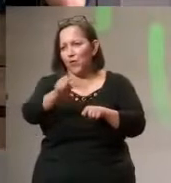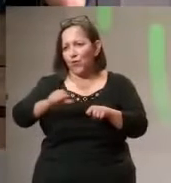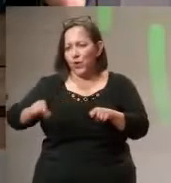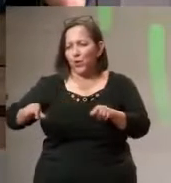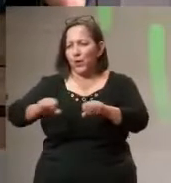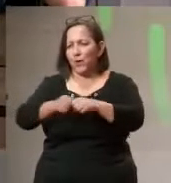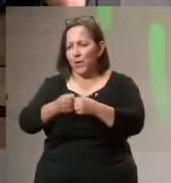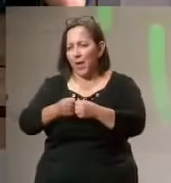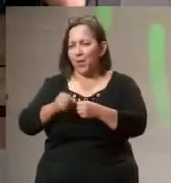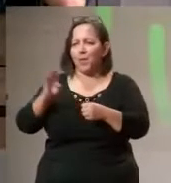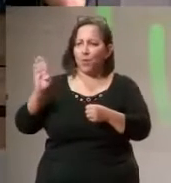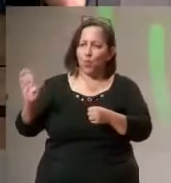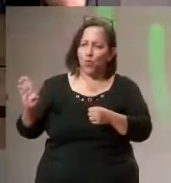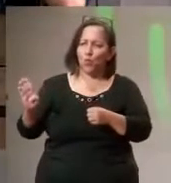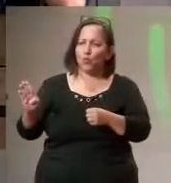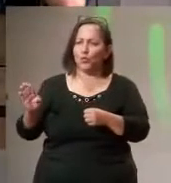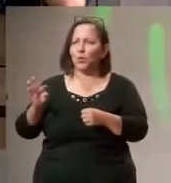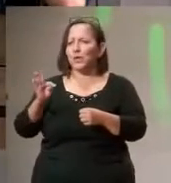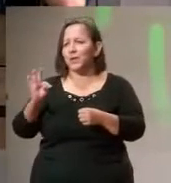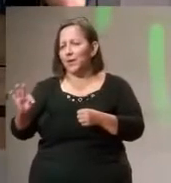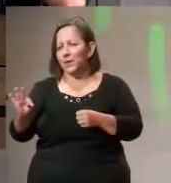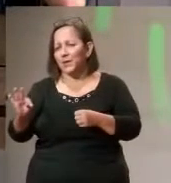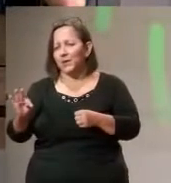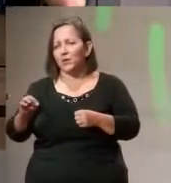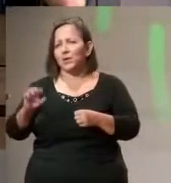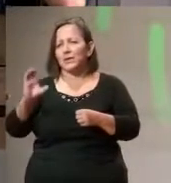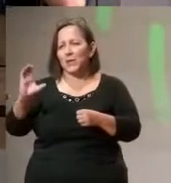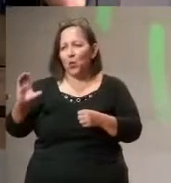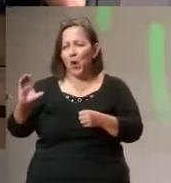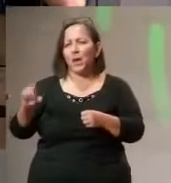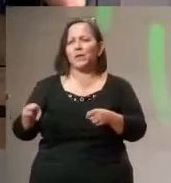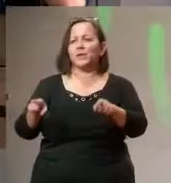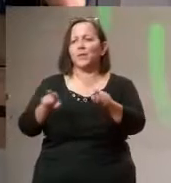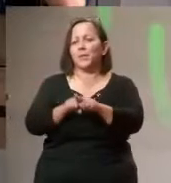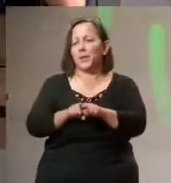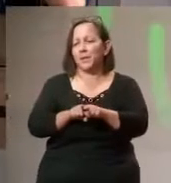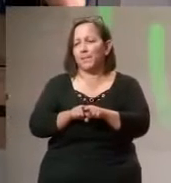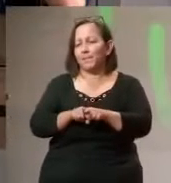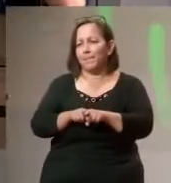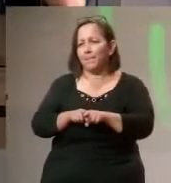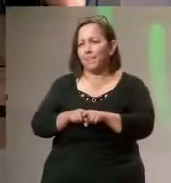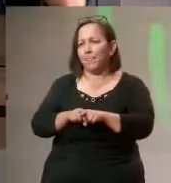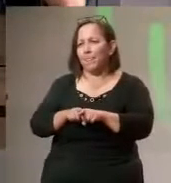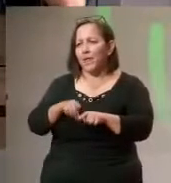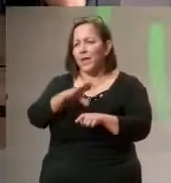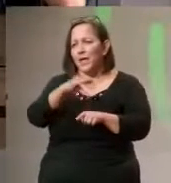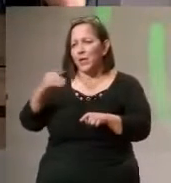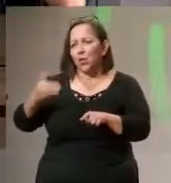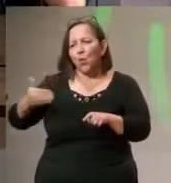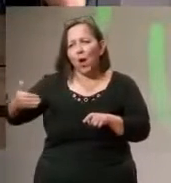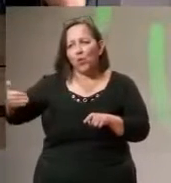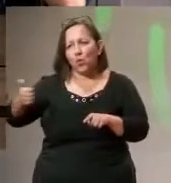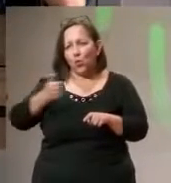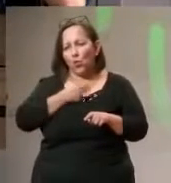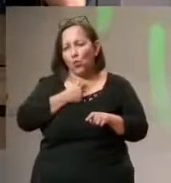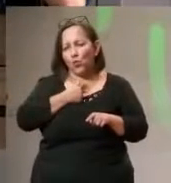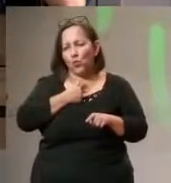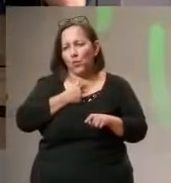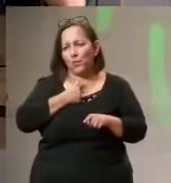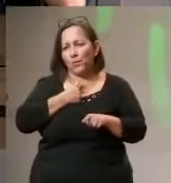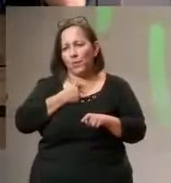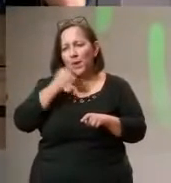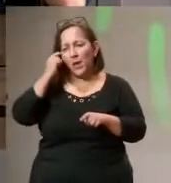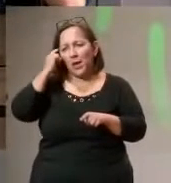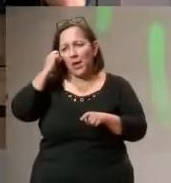Seca, Bermúdez, Tibacito, Ciruelas, etc. Y cuando uno viaja a través de